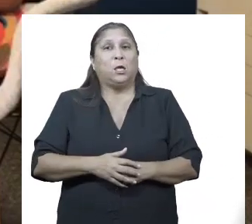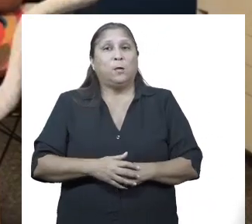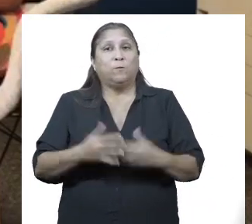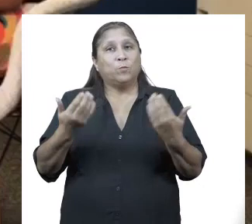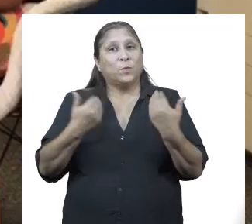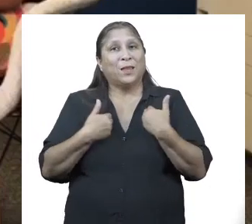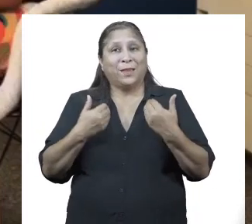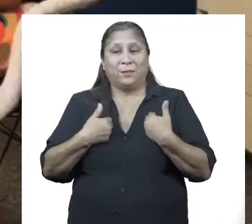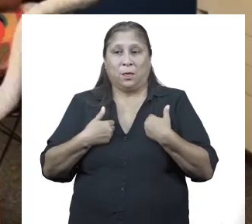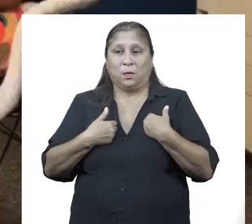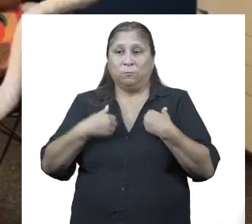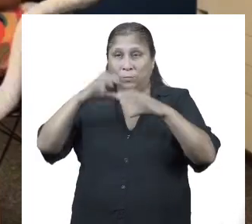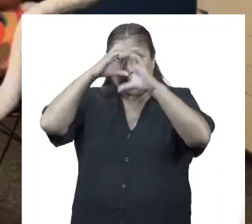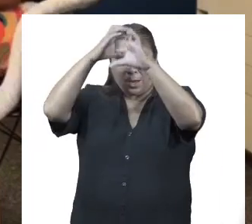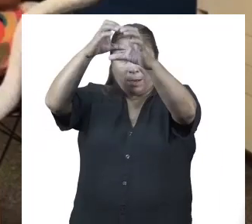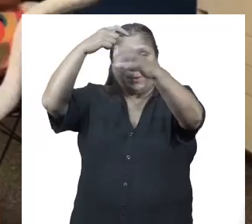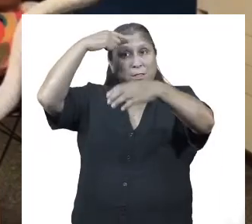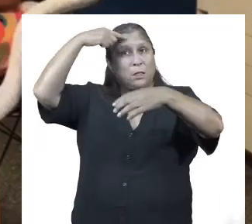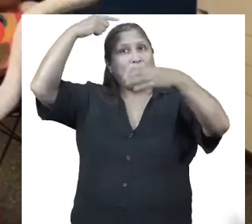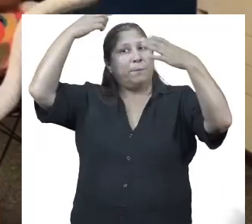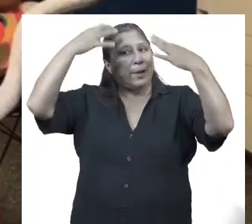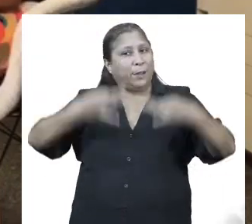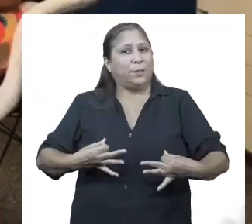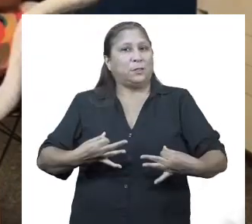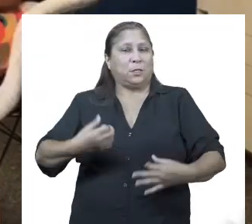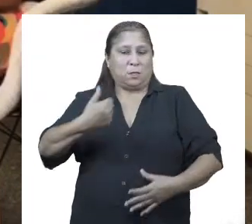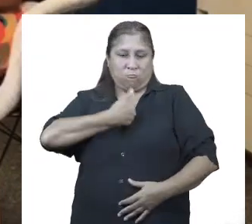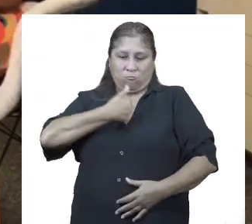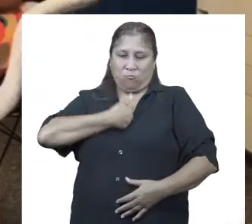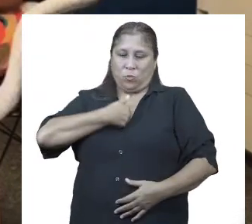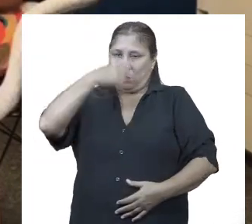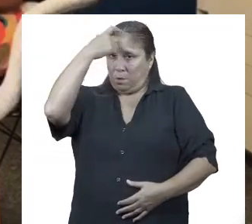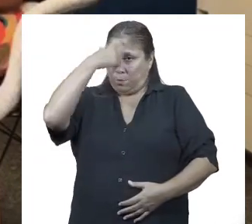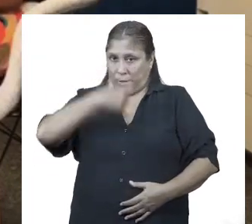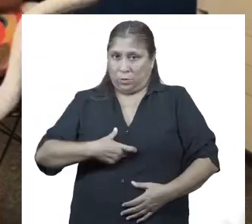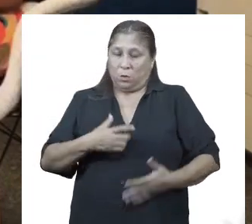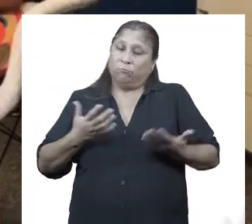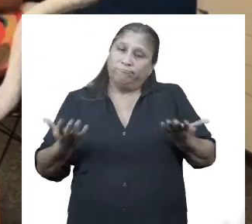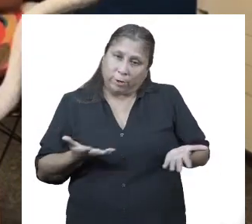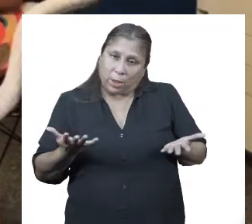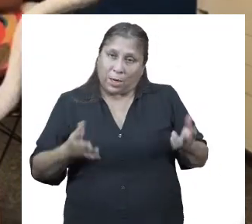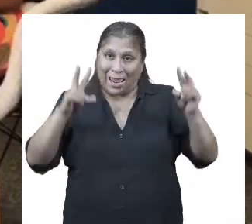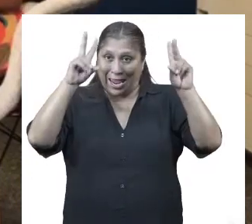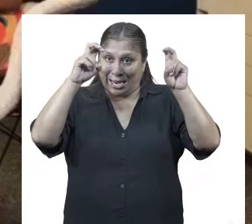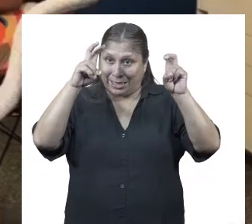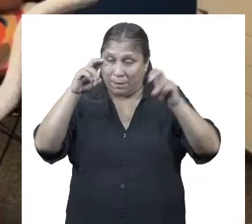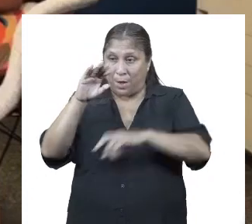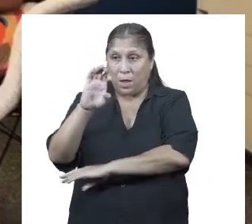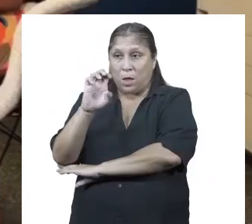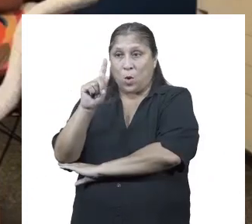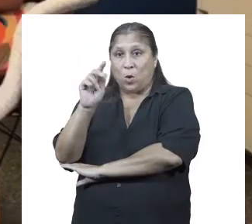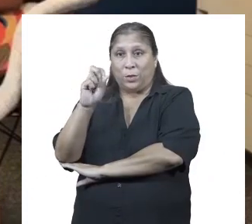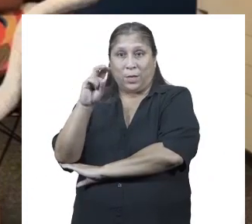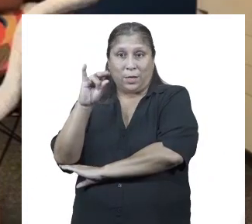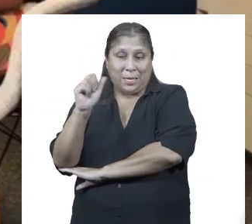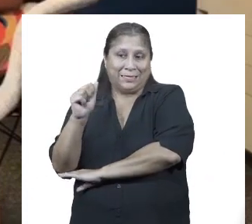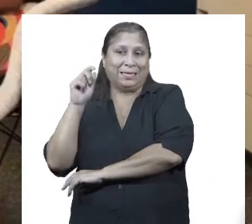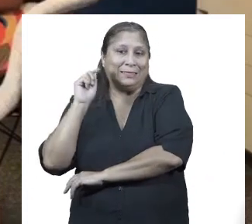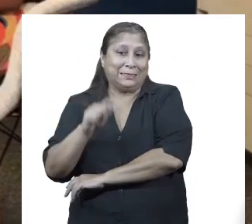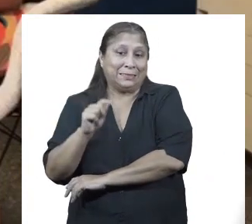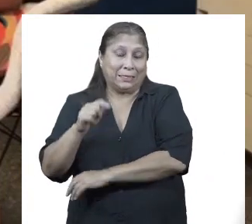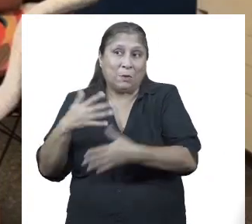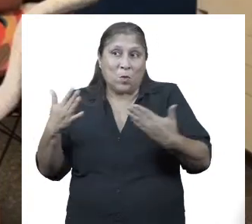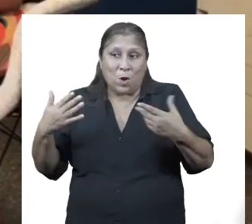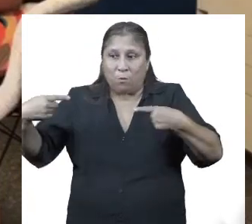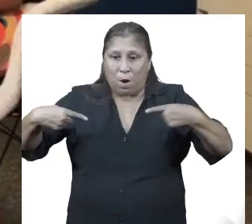también que tenga capacidad para decidir sobre sí mismo. Porque claro, el tema de la eutanasia va a abrir